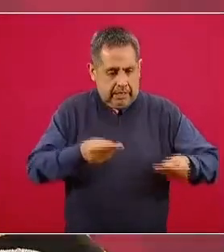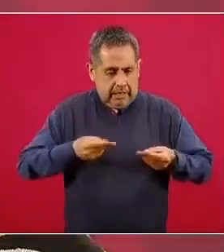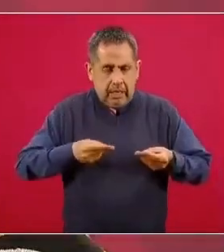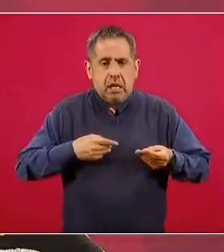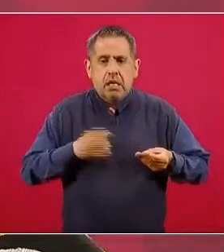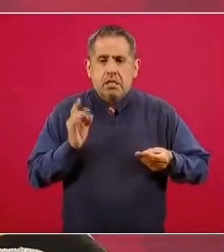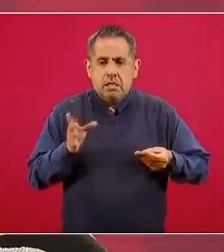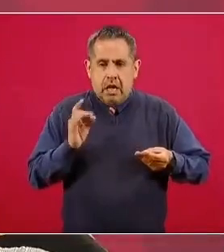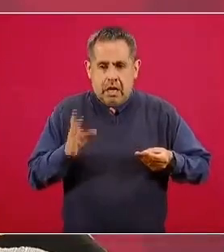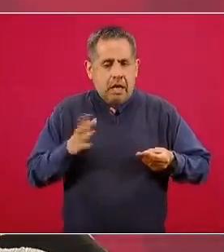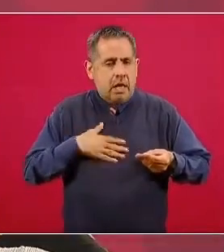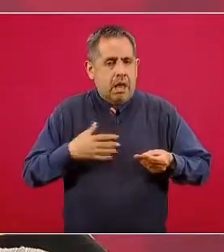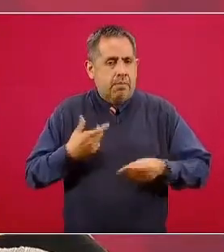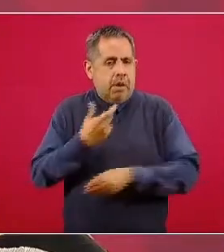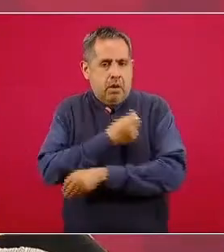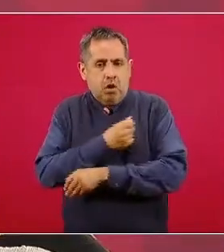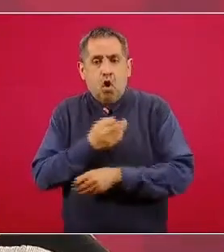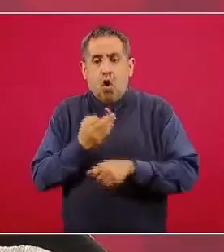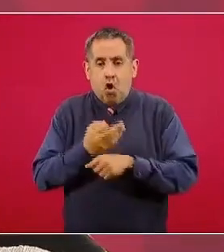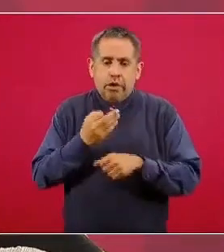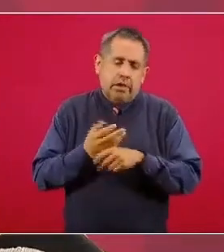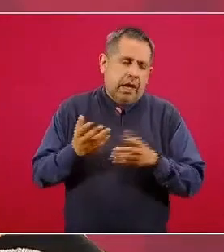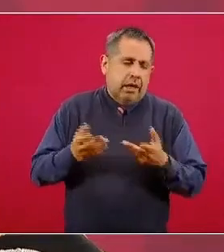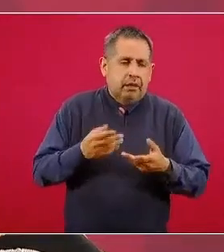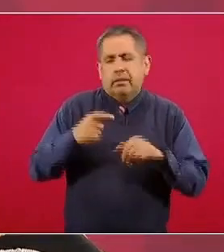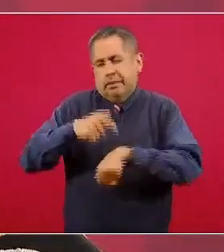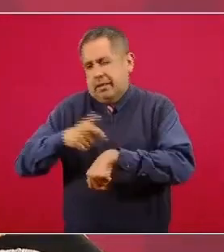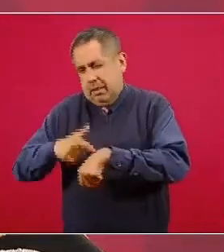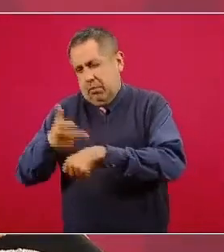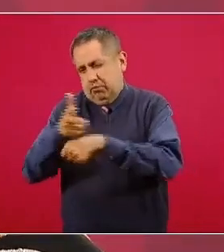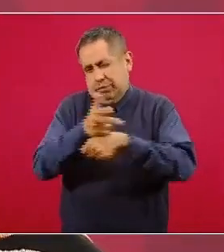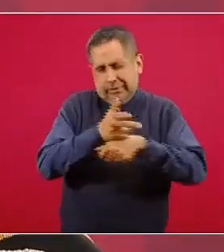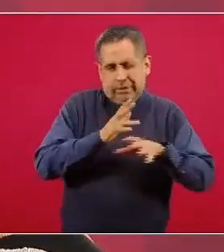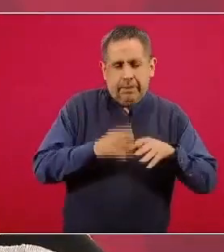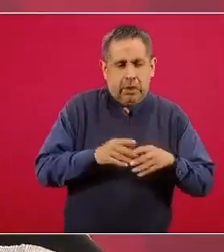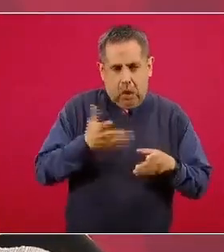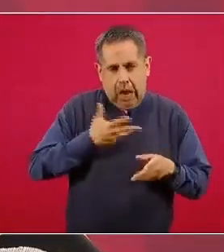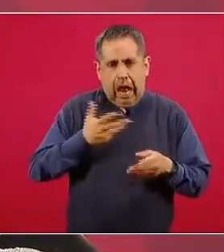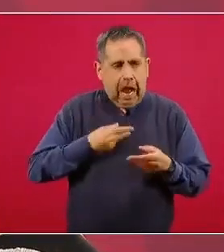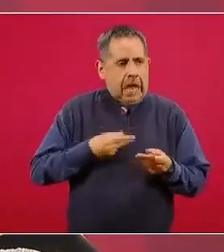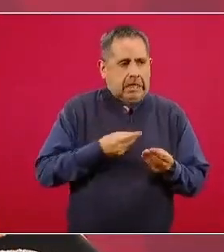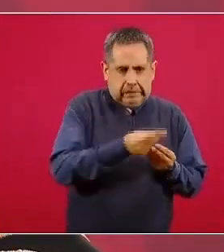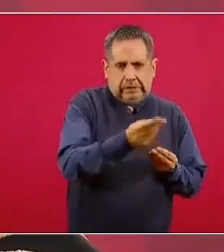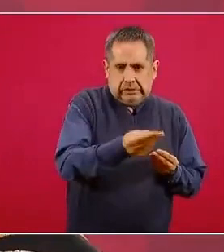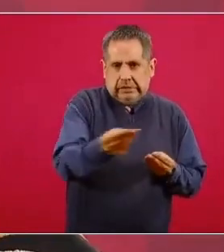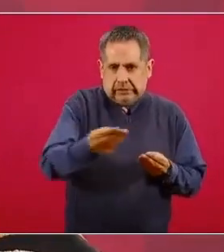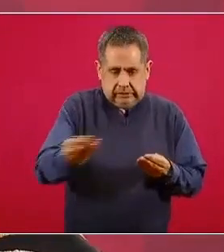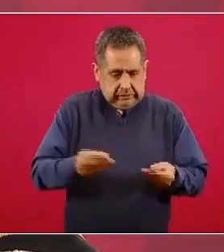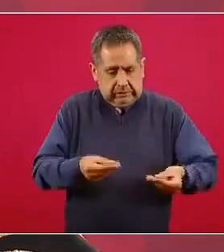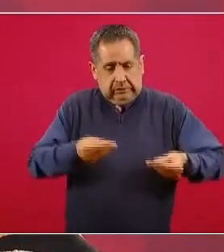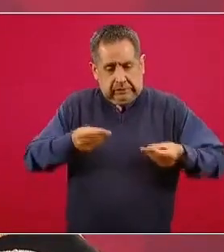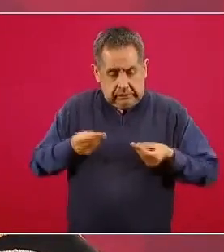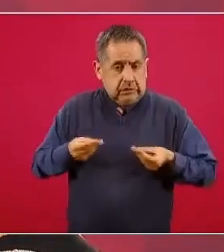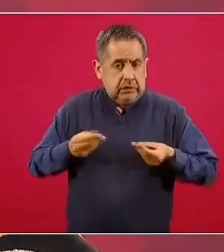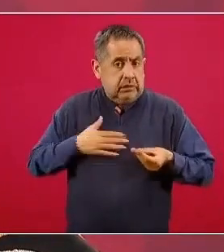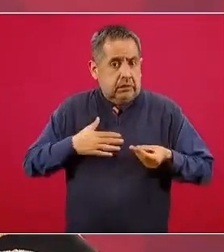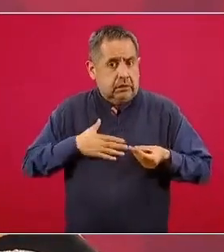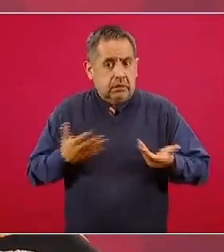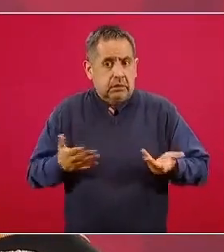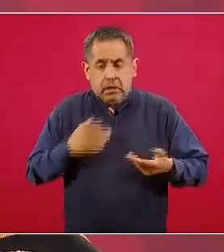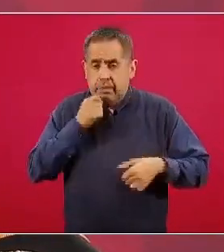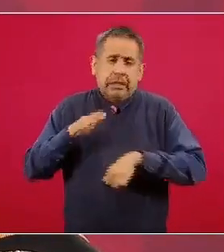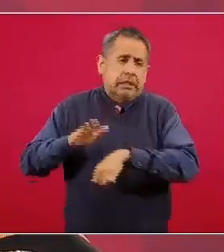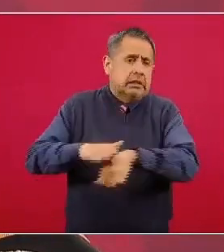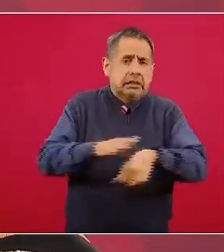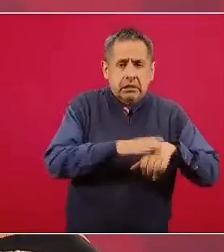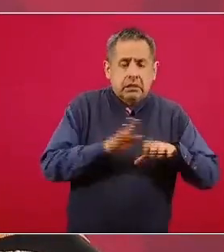nos vacunaron. En este momento se obvió por una situación de rapidez, pero también estamos convocando a la población que